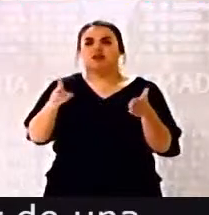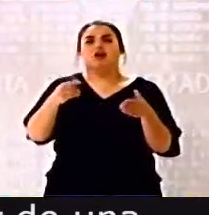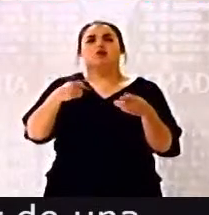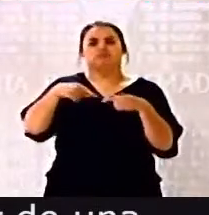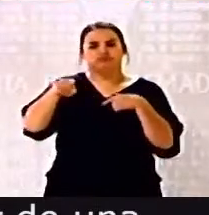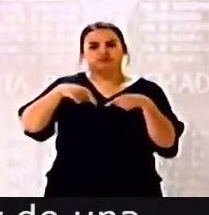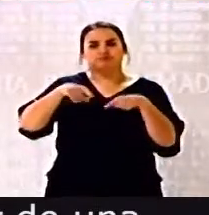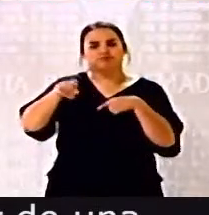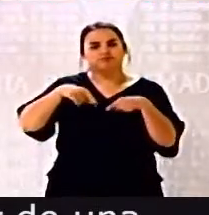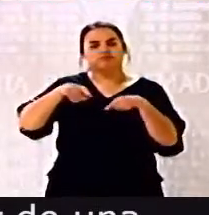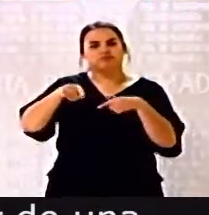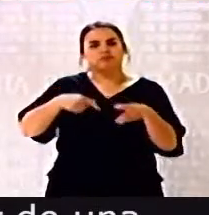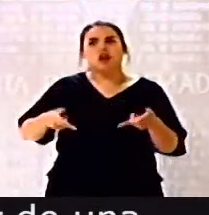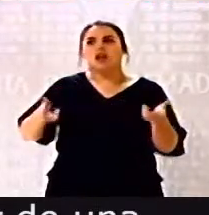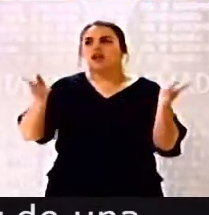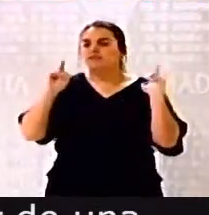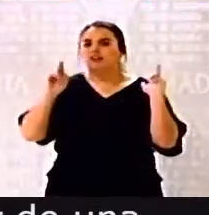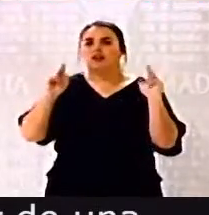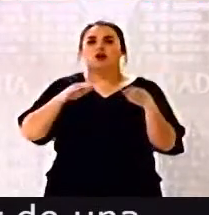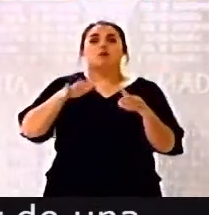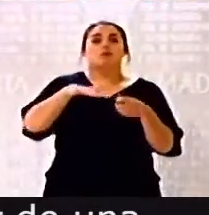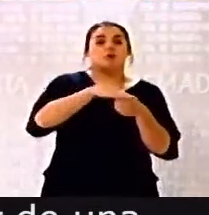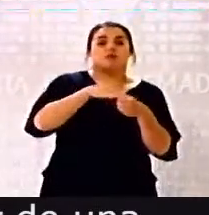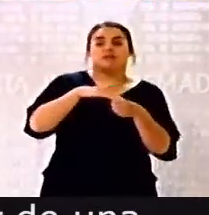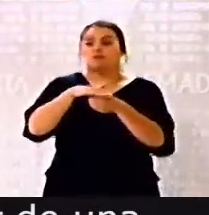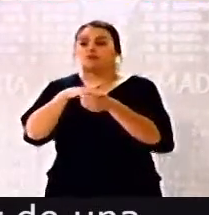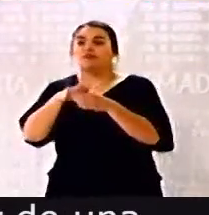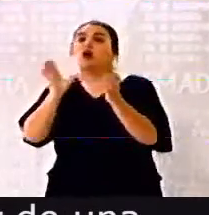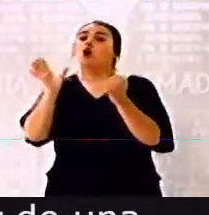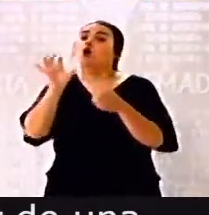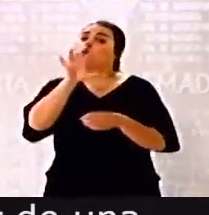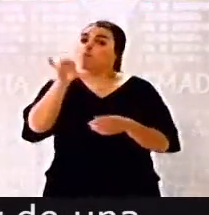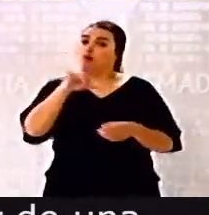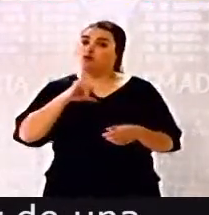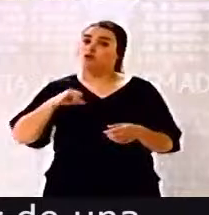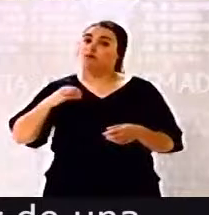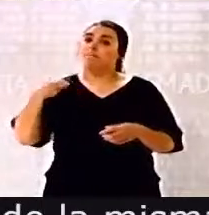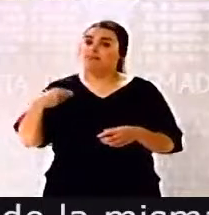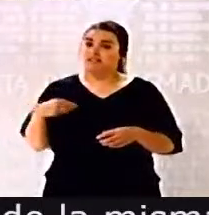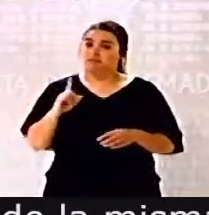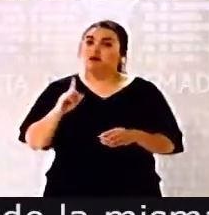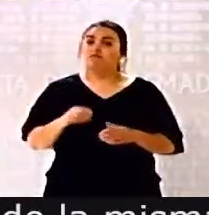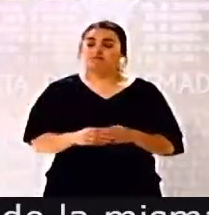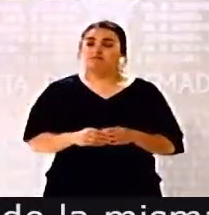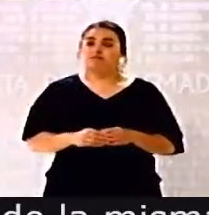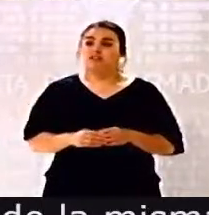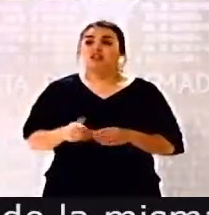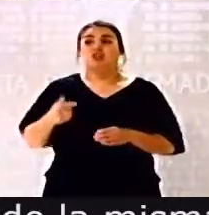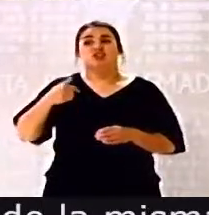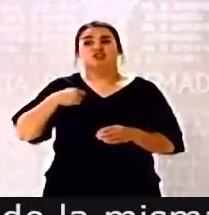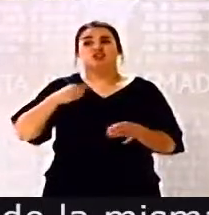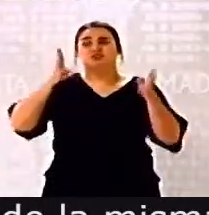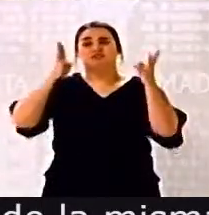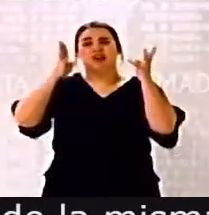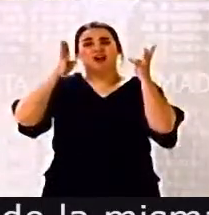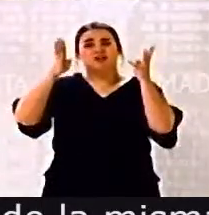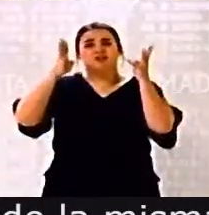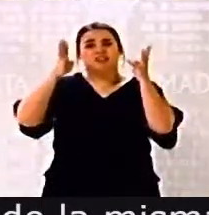circulación libre entre provincias de la misma comunidad autónoma, que yo no recomendaría que